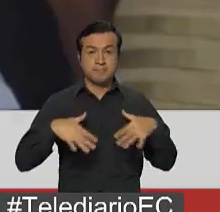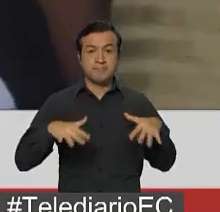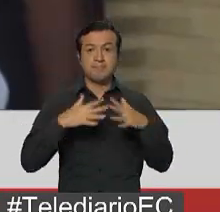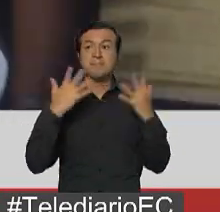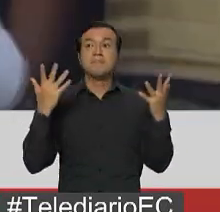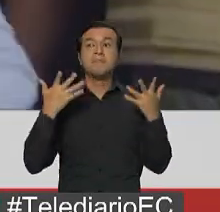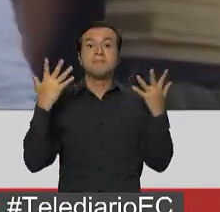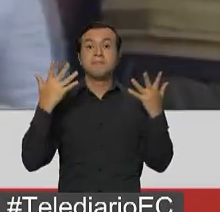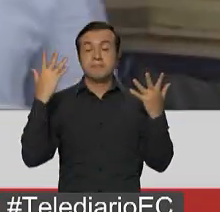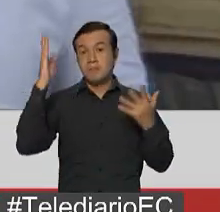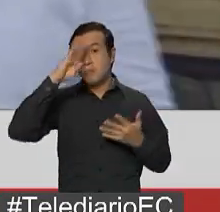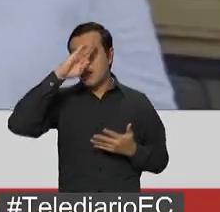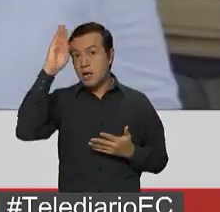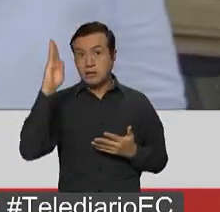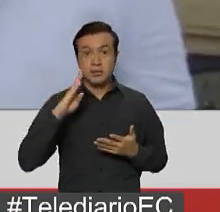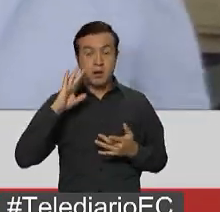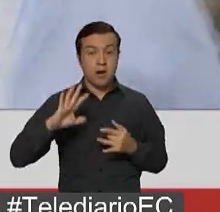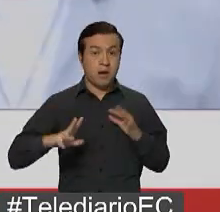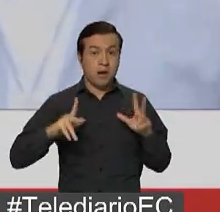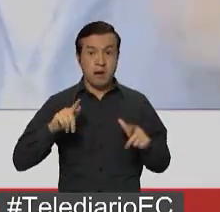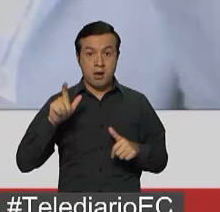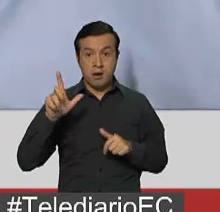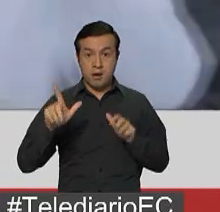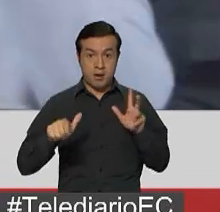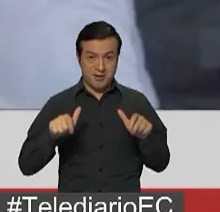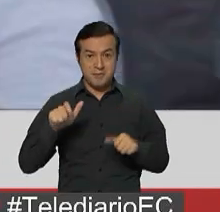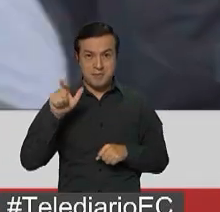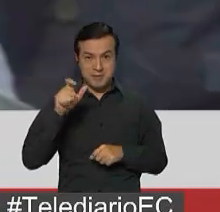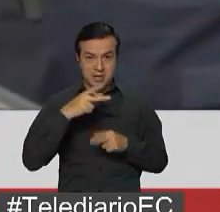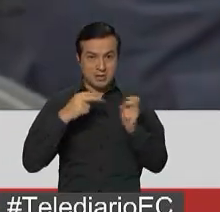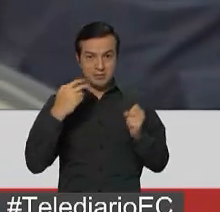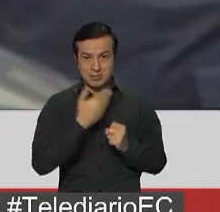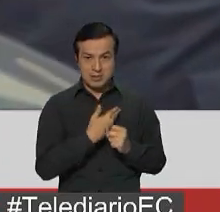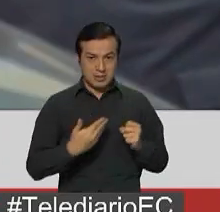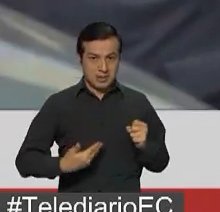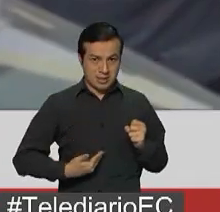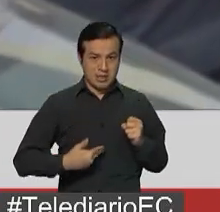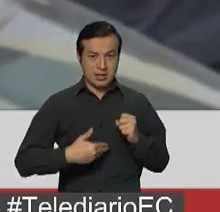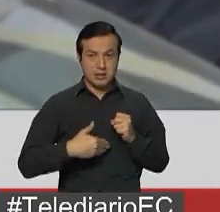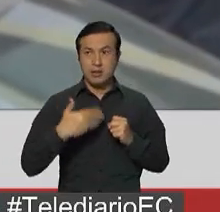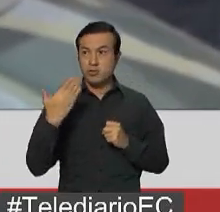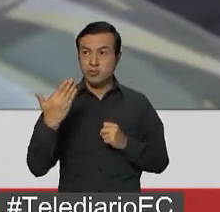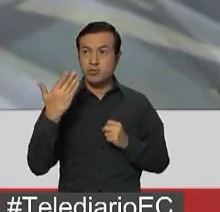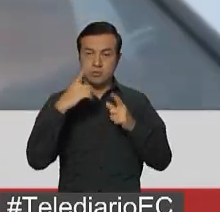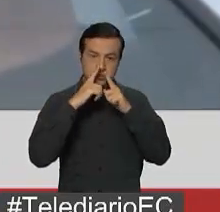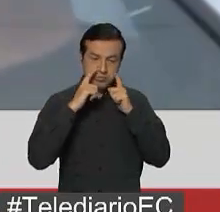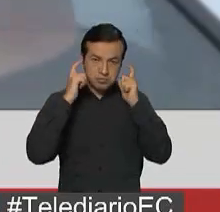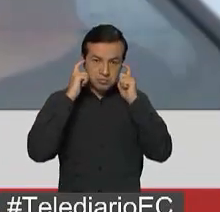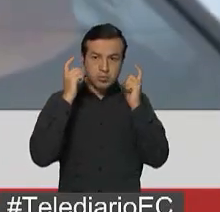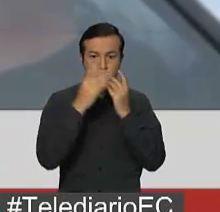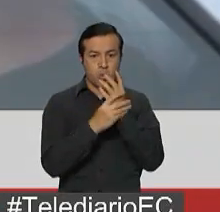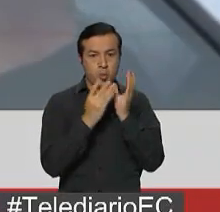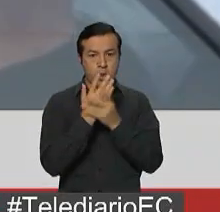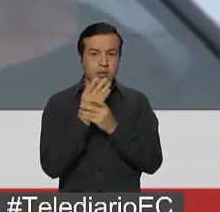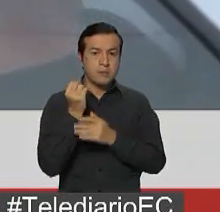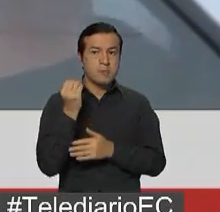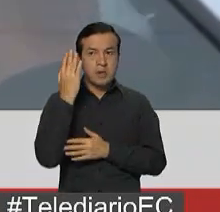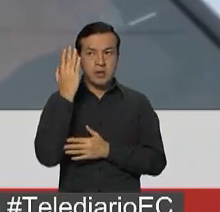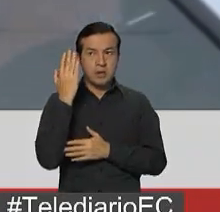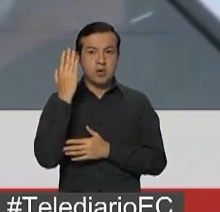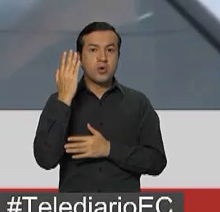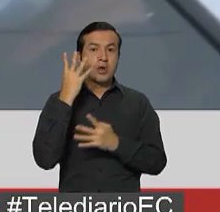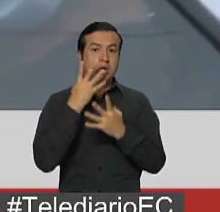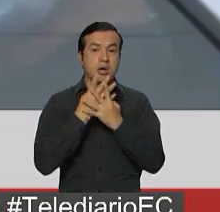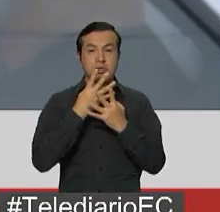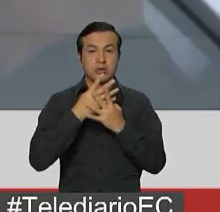constructora brasileña odebrecht la primogénita del condenado ex presidente alberto fujimori salió con mascarilla y guantes blancos del penal de mujeres